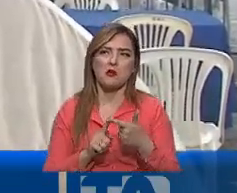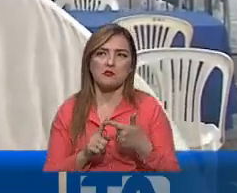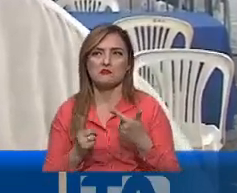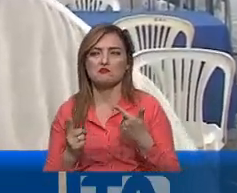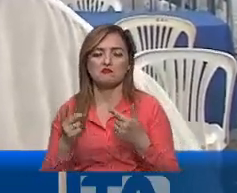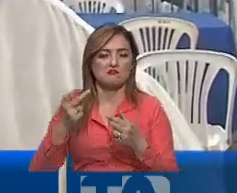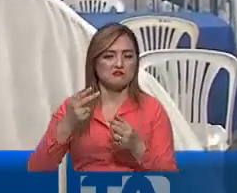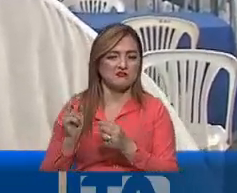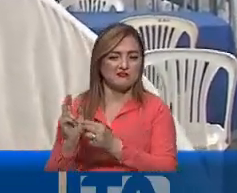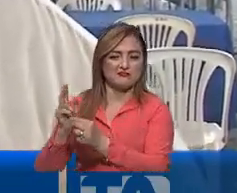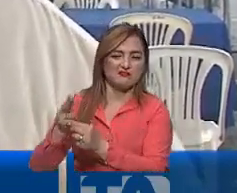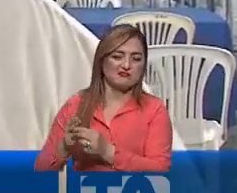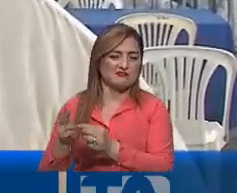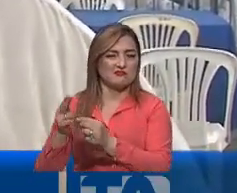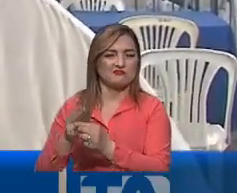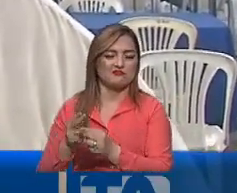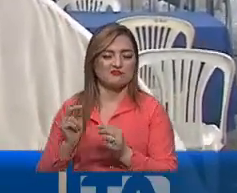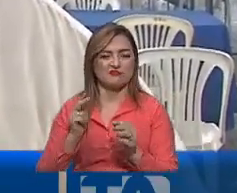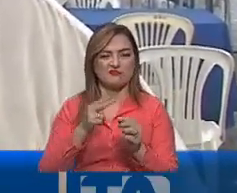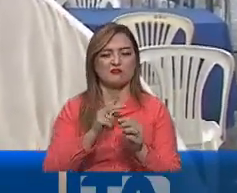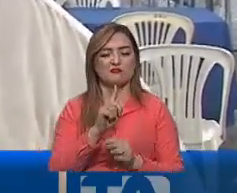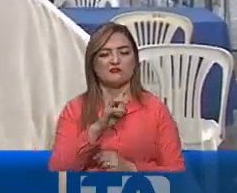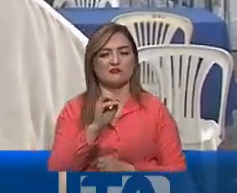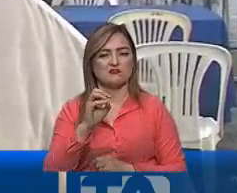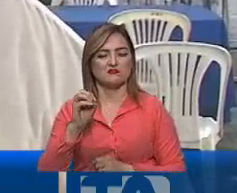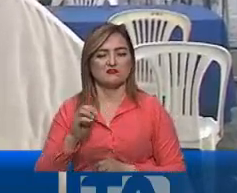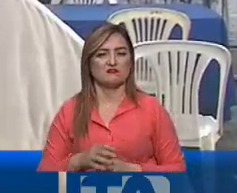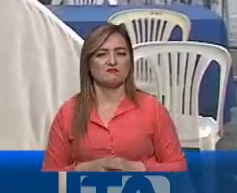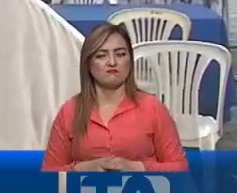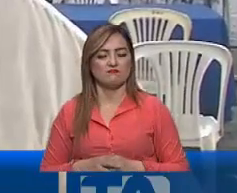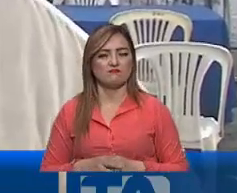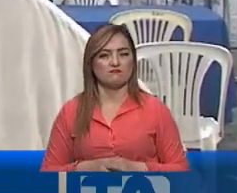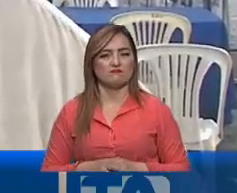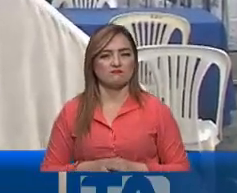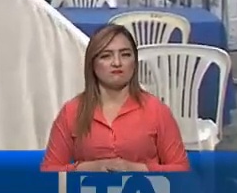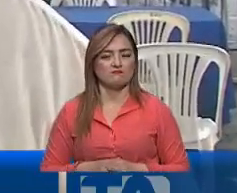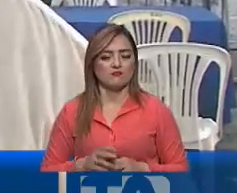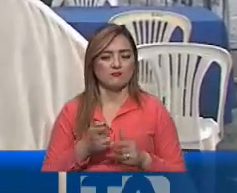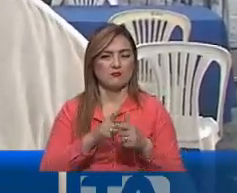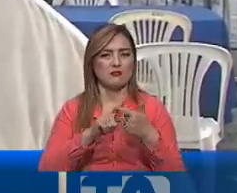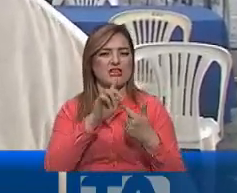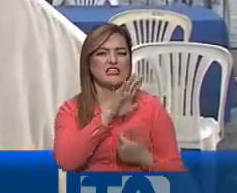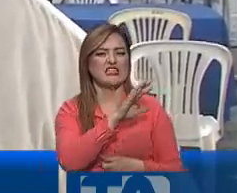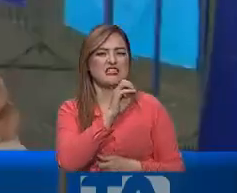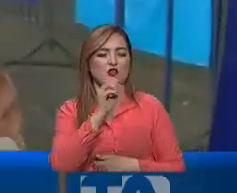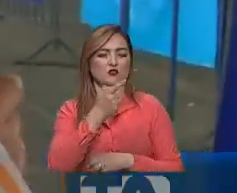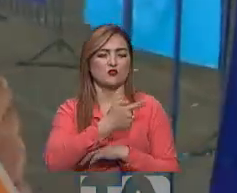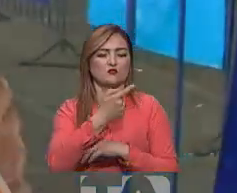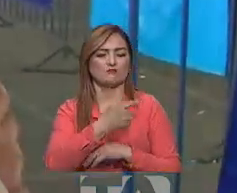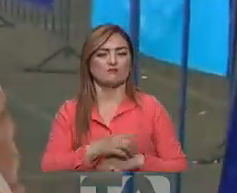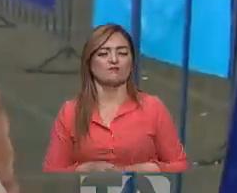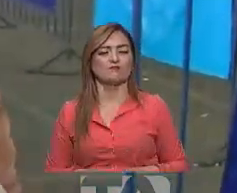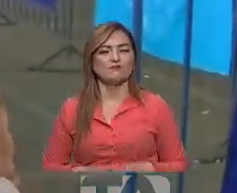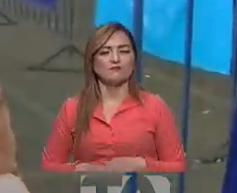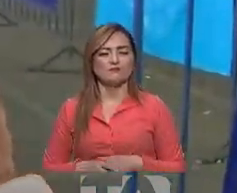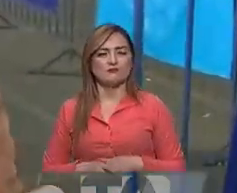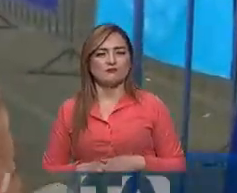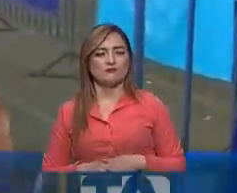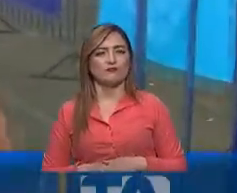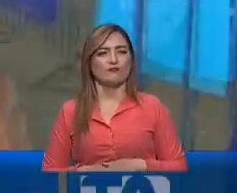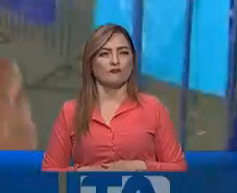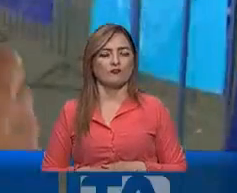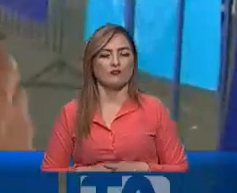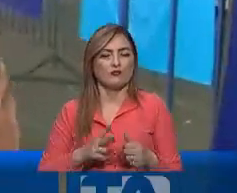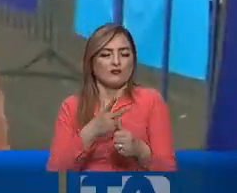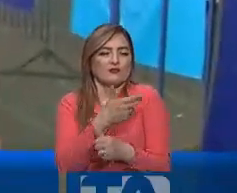de Mucholote de 1.200 vacunados y 25 de Julio un promedio de 500 vacunados día. La tercera, la del